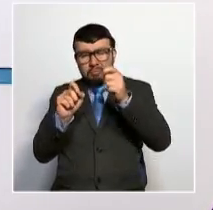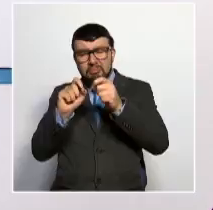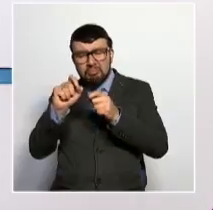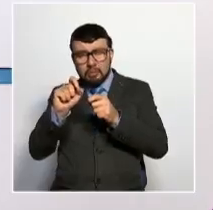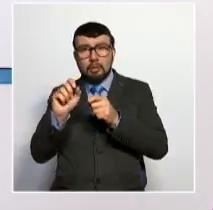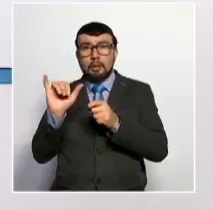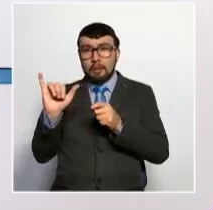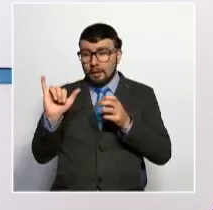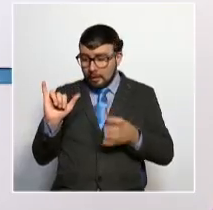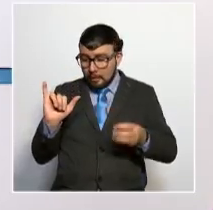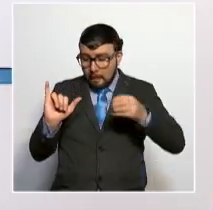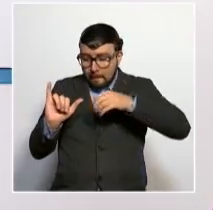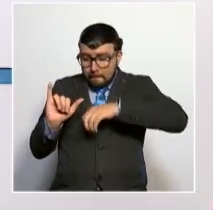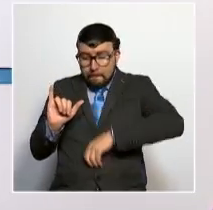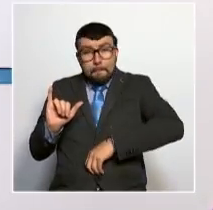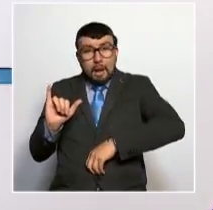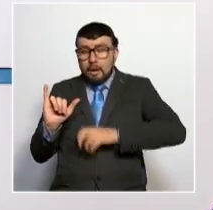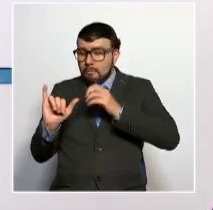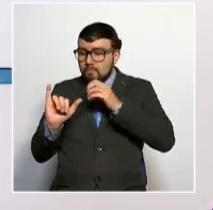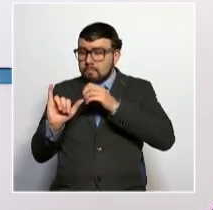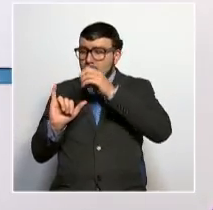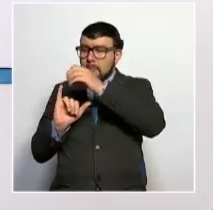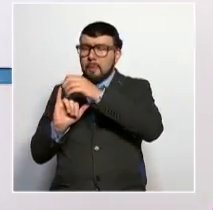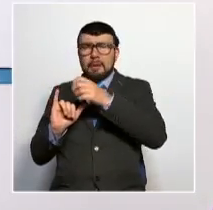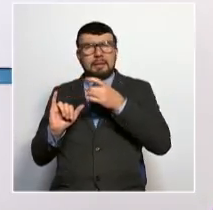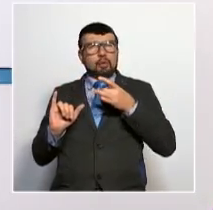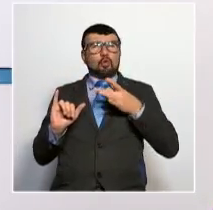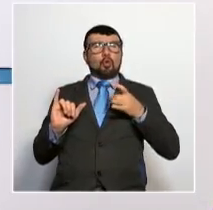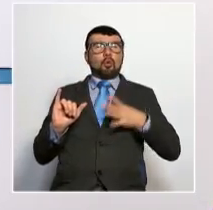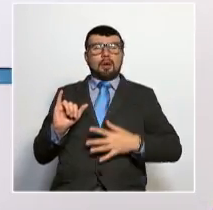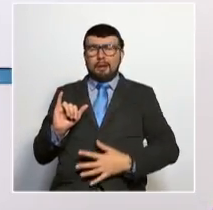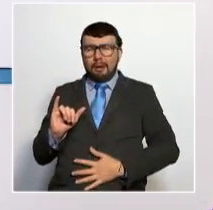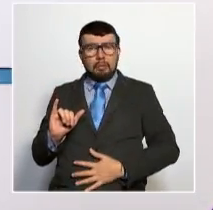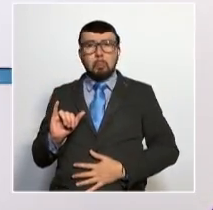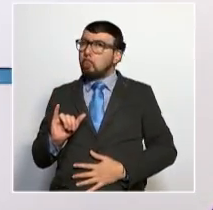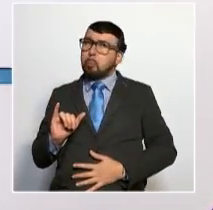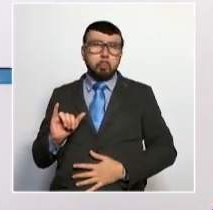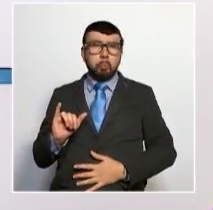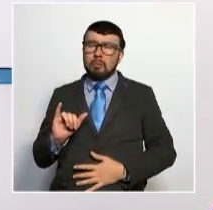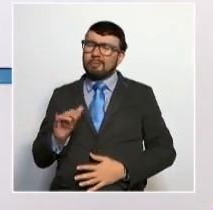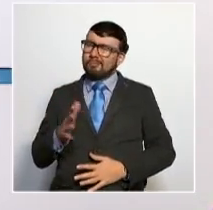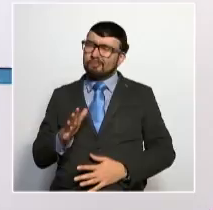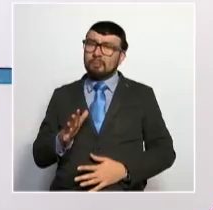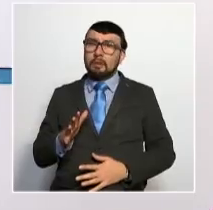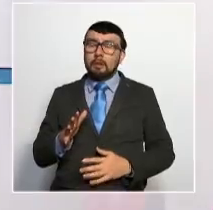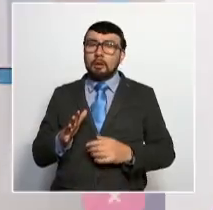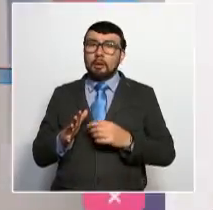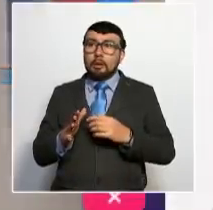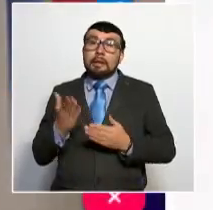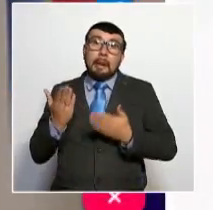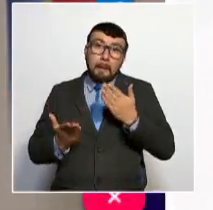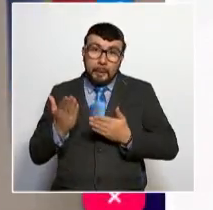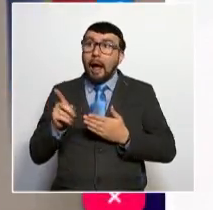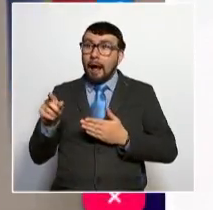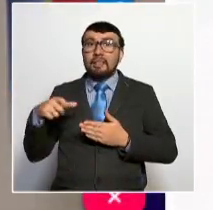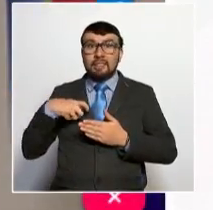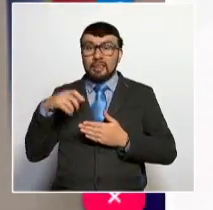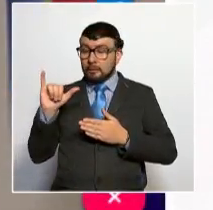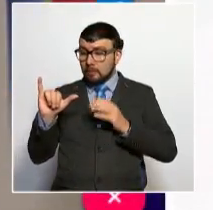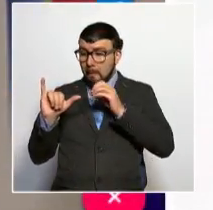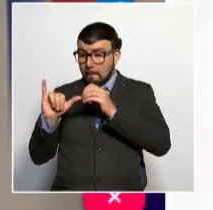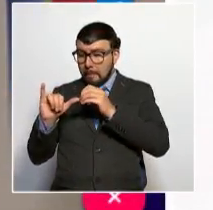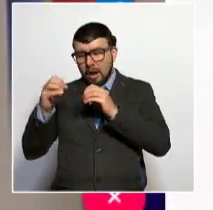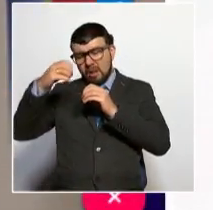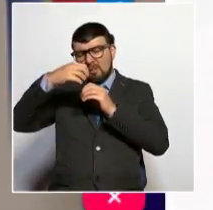hueco pélvico es muy difícil que duelan a través del abdomen. Entonces realmente, salvo que tengamos un quiste grande o